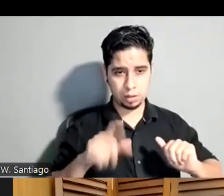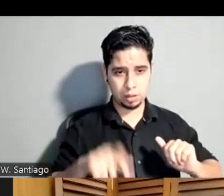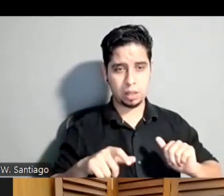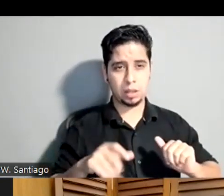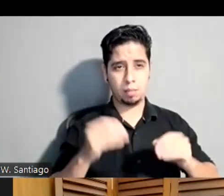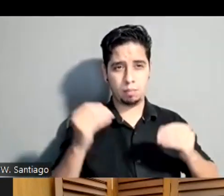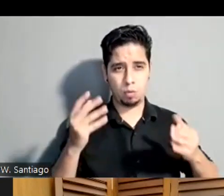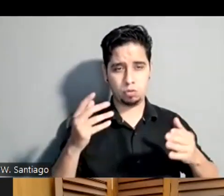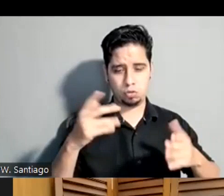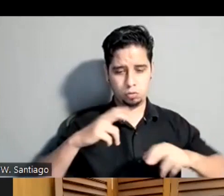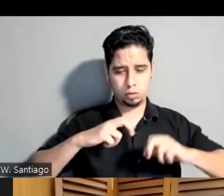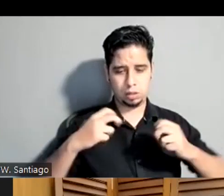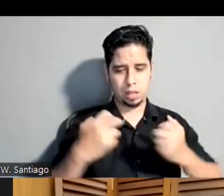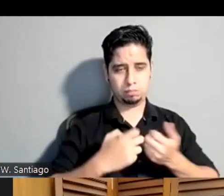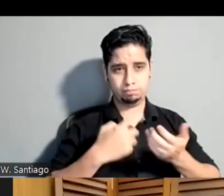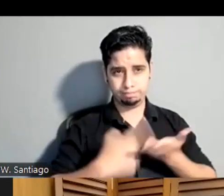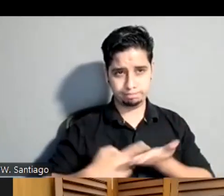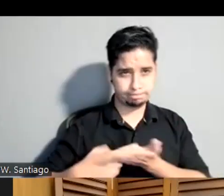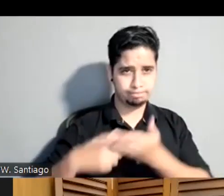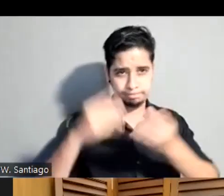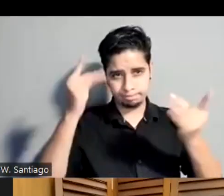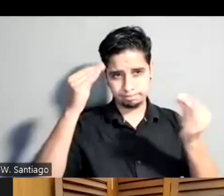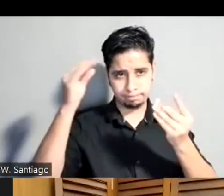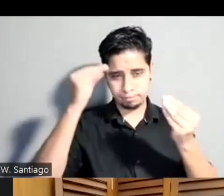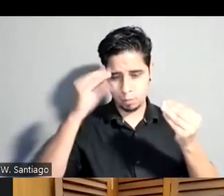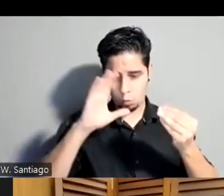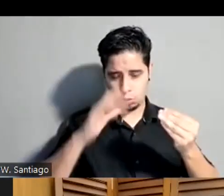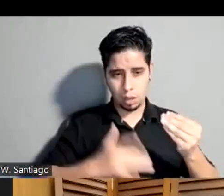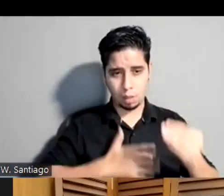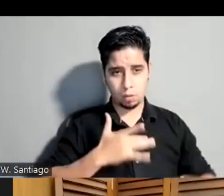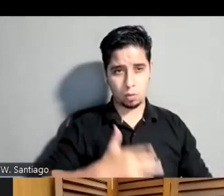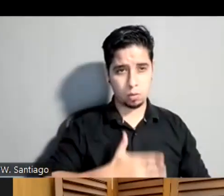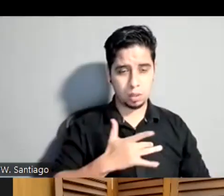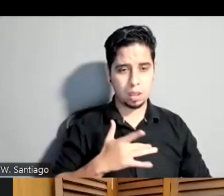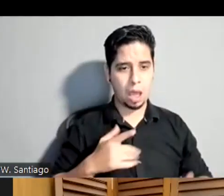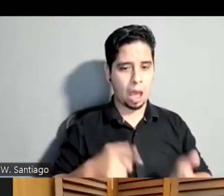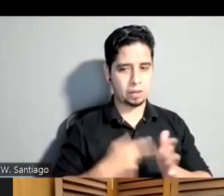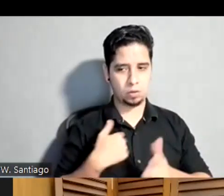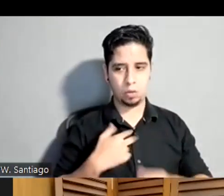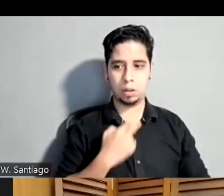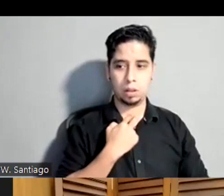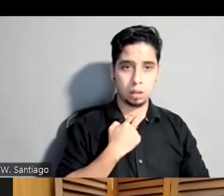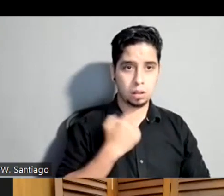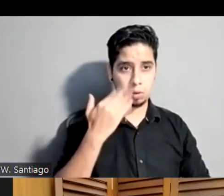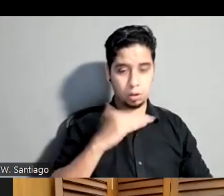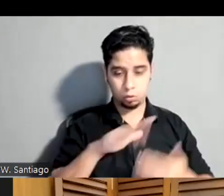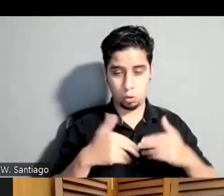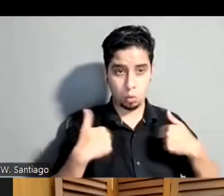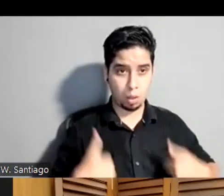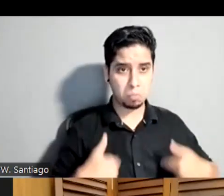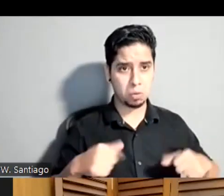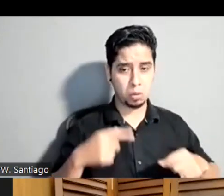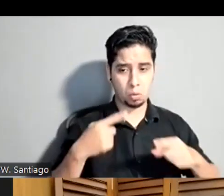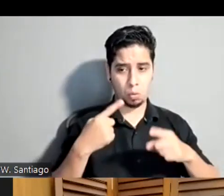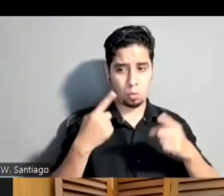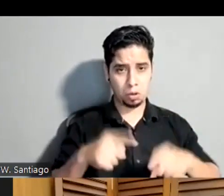psiquis y buscar emociones, que a veces uno se bloquea porque somos todos, uh-huh, humanos. Claro.